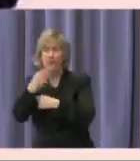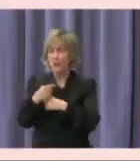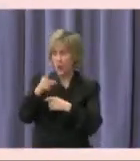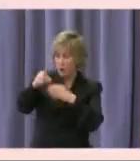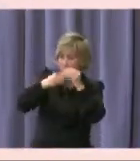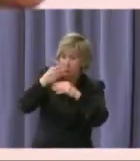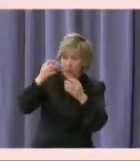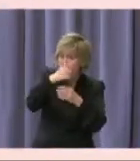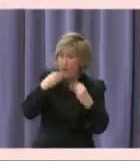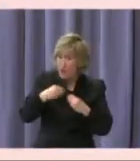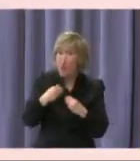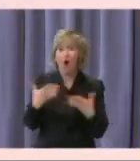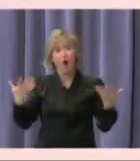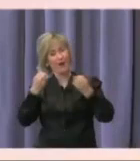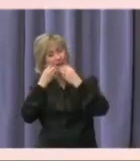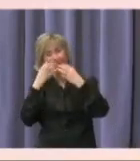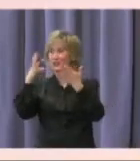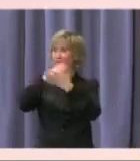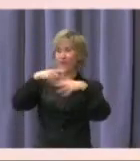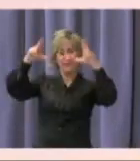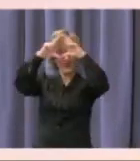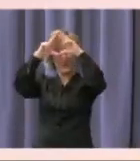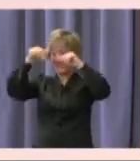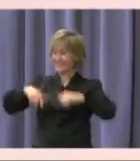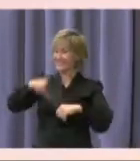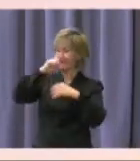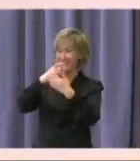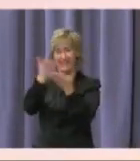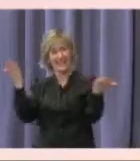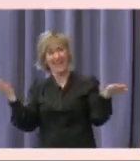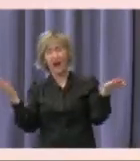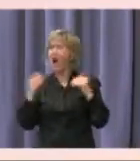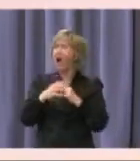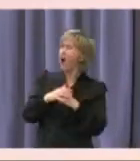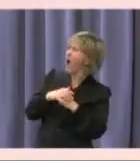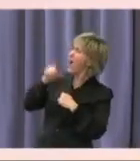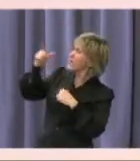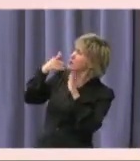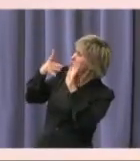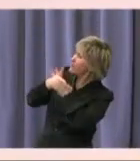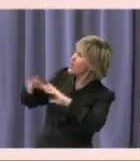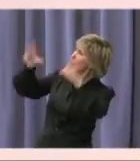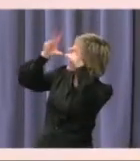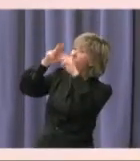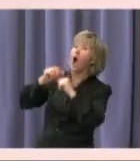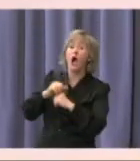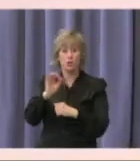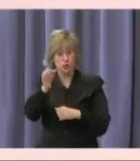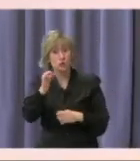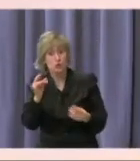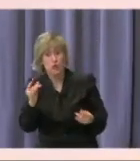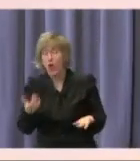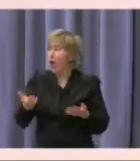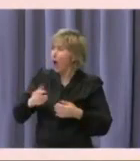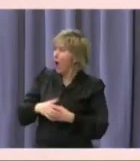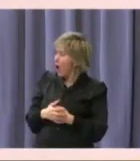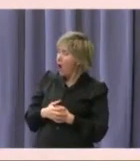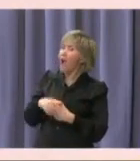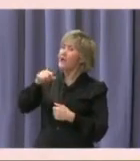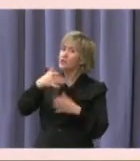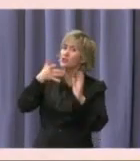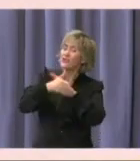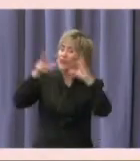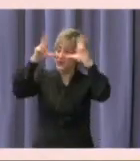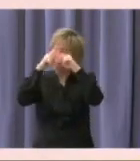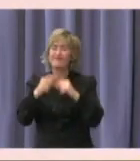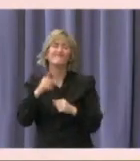soy feminista este año. Yo empiezo así. Y entonces ya piensan y dicen, ah, ¿qué es el feminismo? Pues sí, fíjate, es feminismo. Y luego,